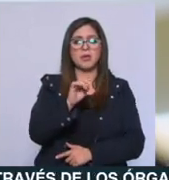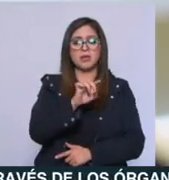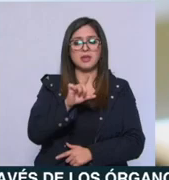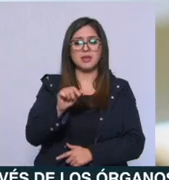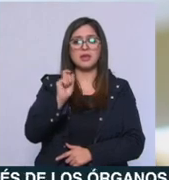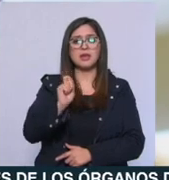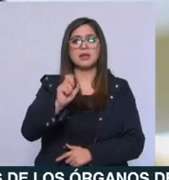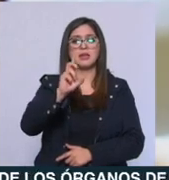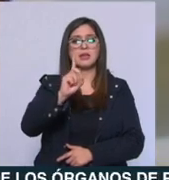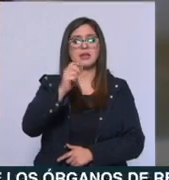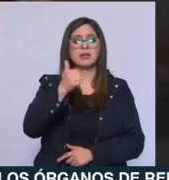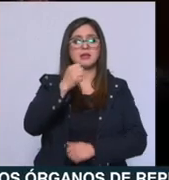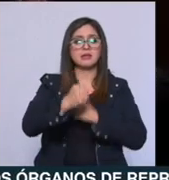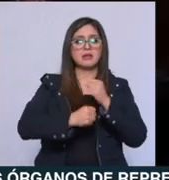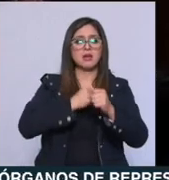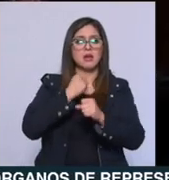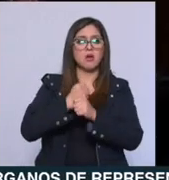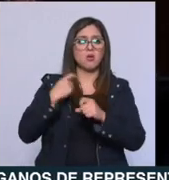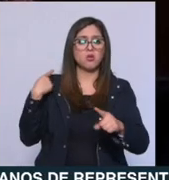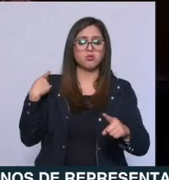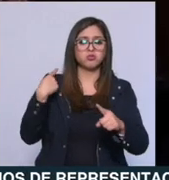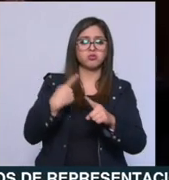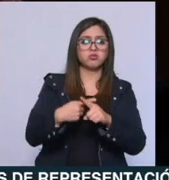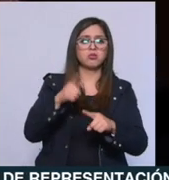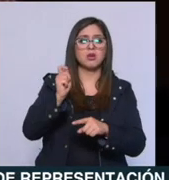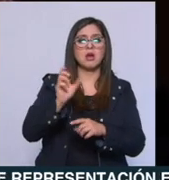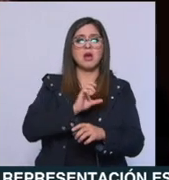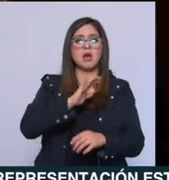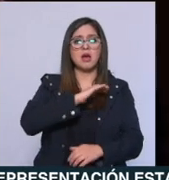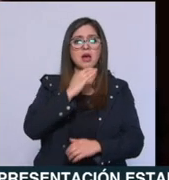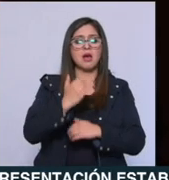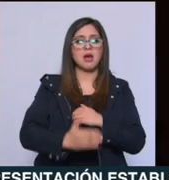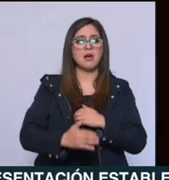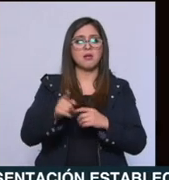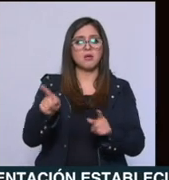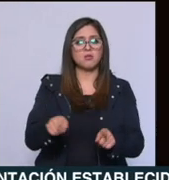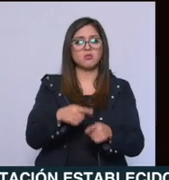36 años juntos, la banda pone fin a su carrera musical. Jesús Arias, 21 Noticias.